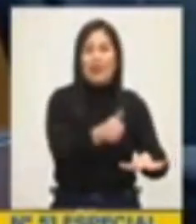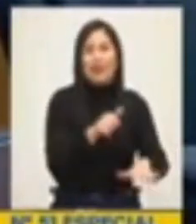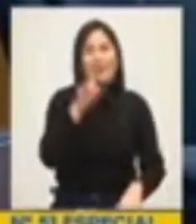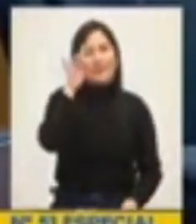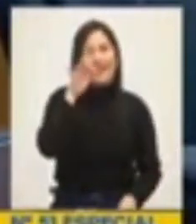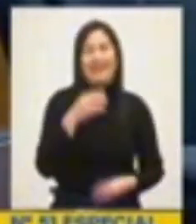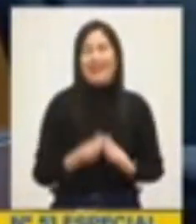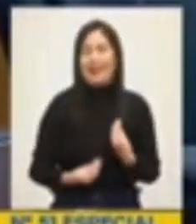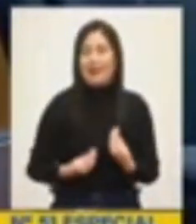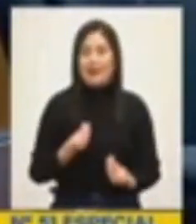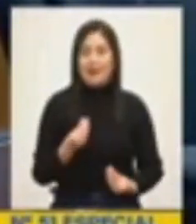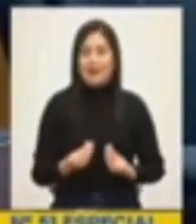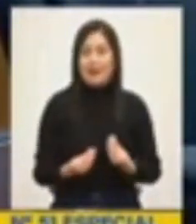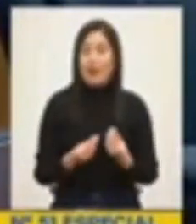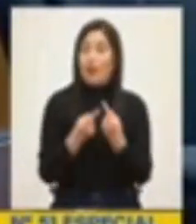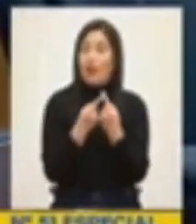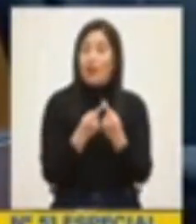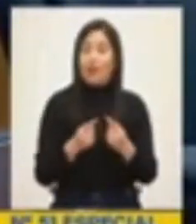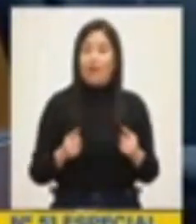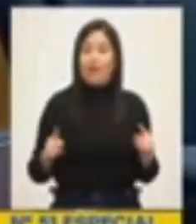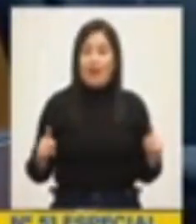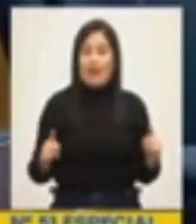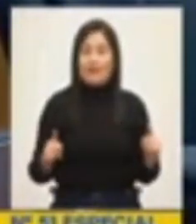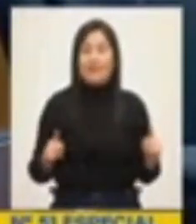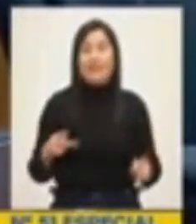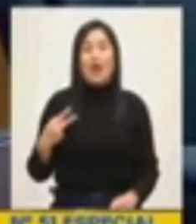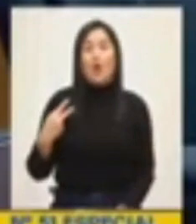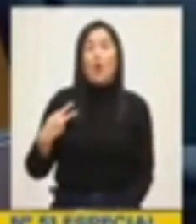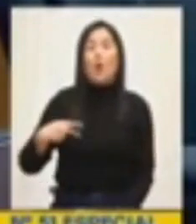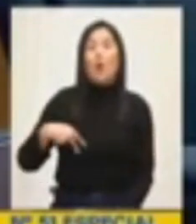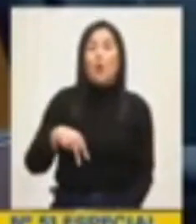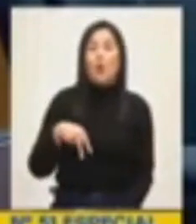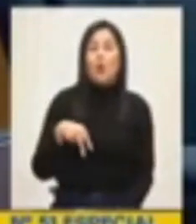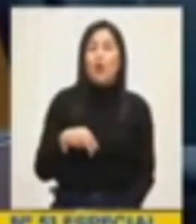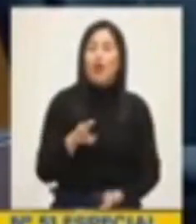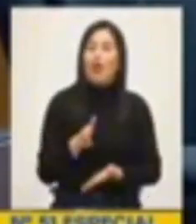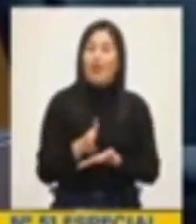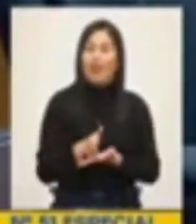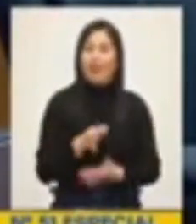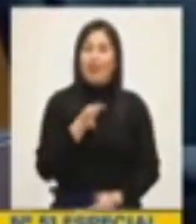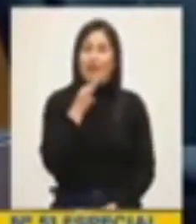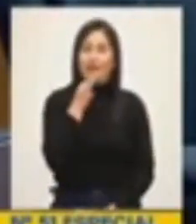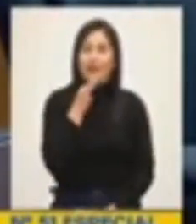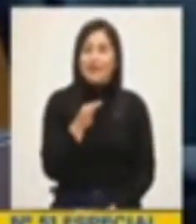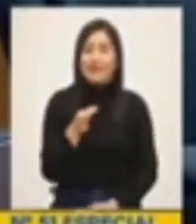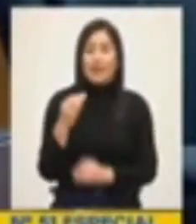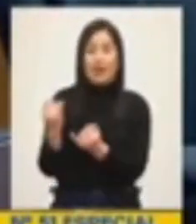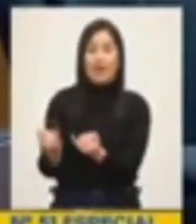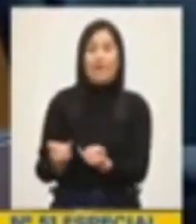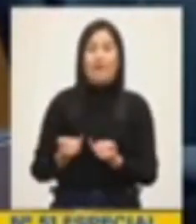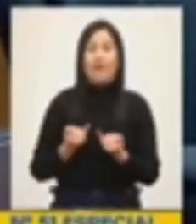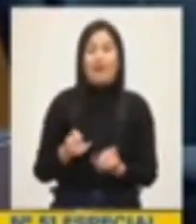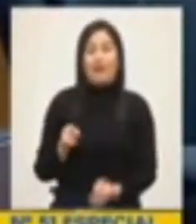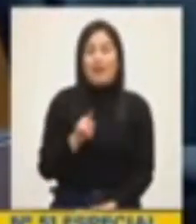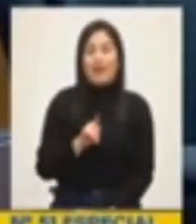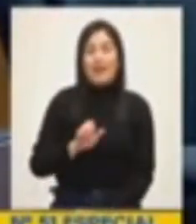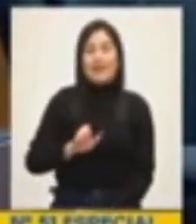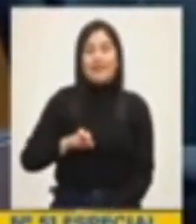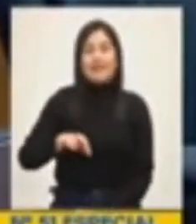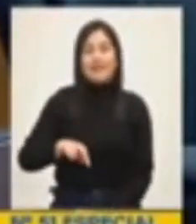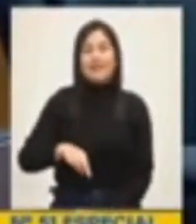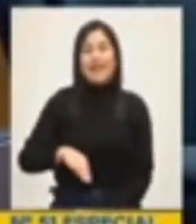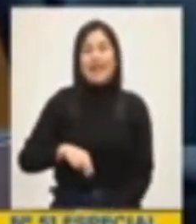de esto, y a diferencia de junio, debo señalar que por información de Senapred,